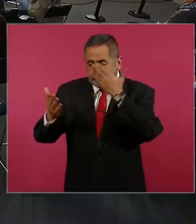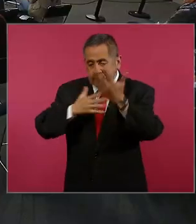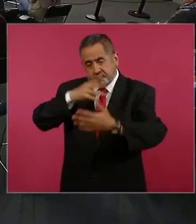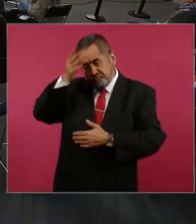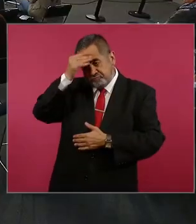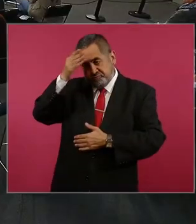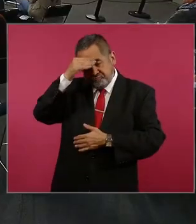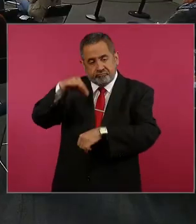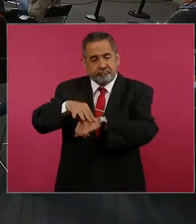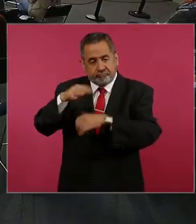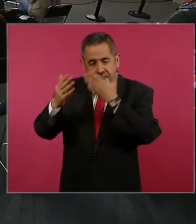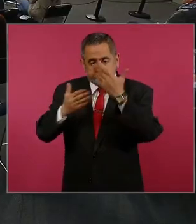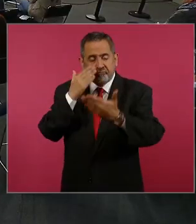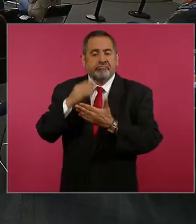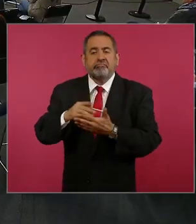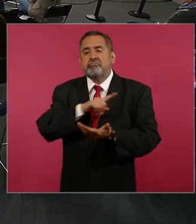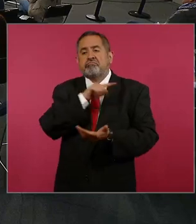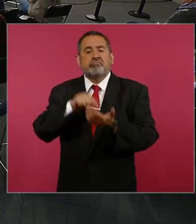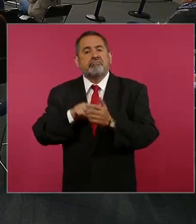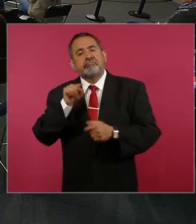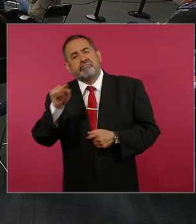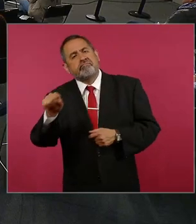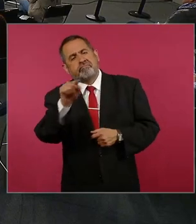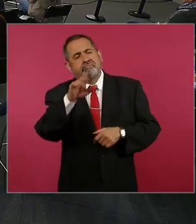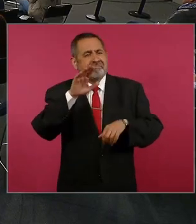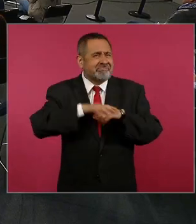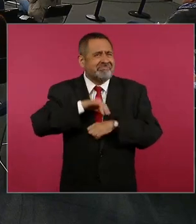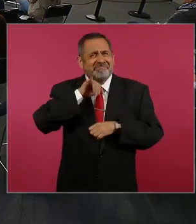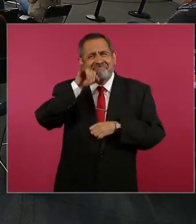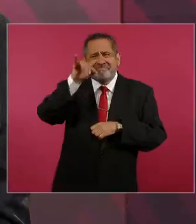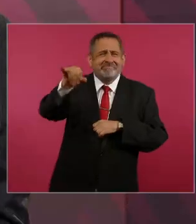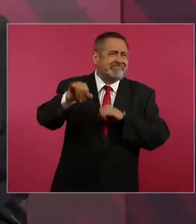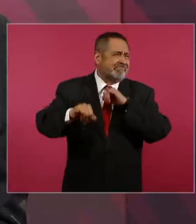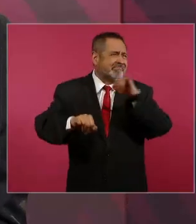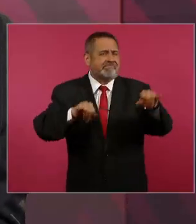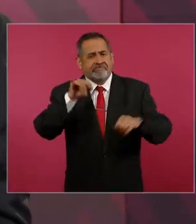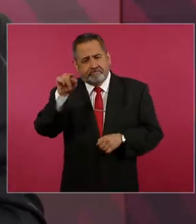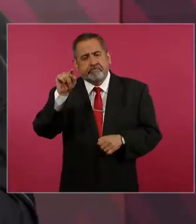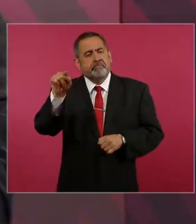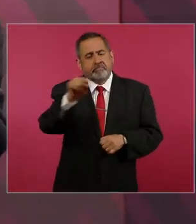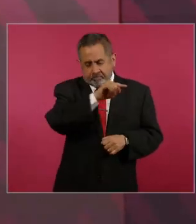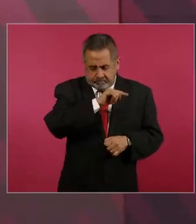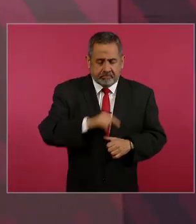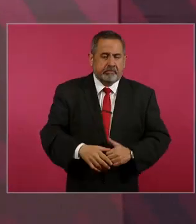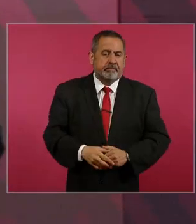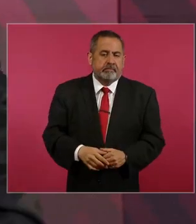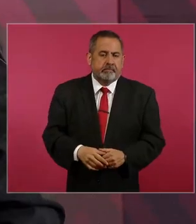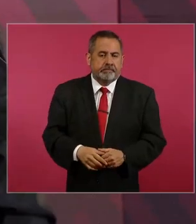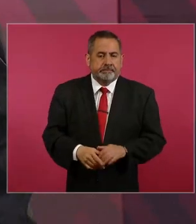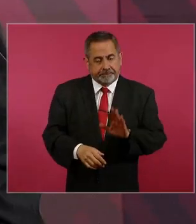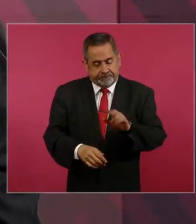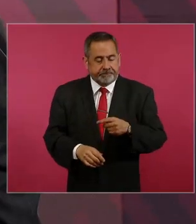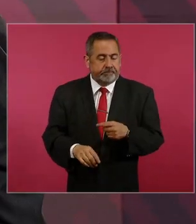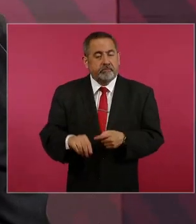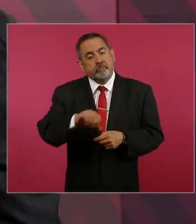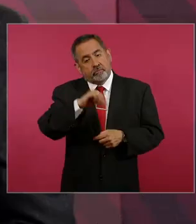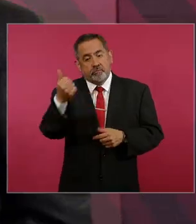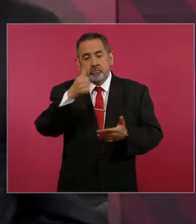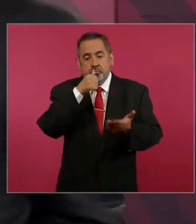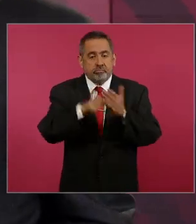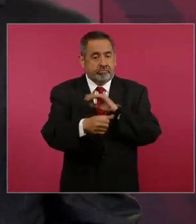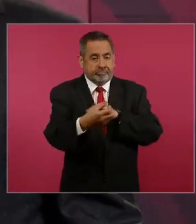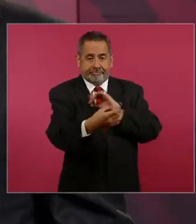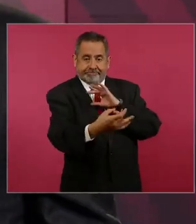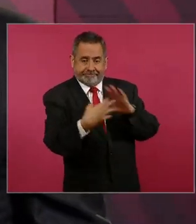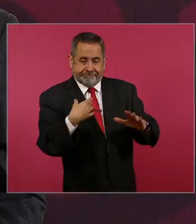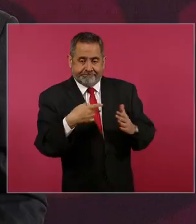en los lugares más apartados la otra carta que